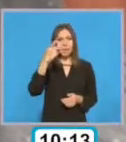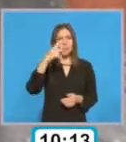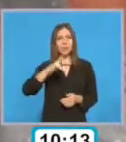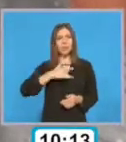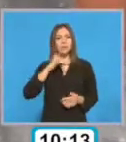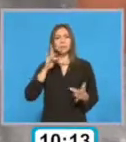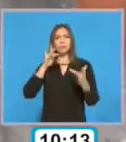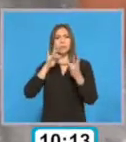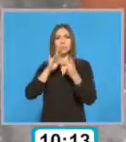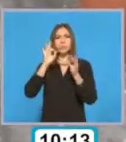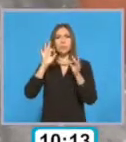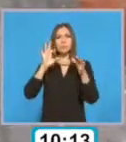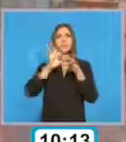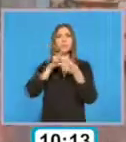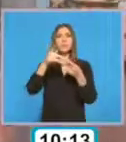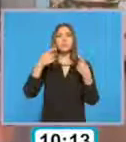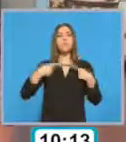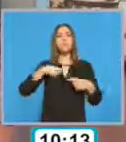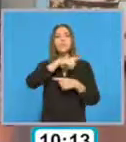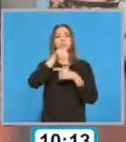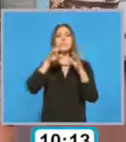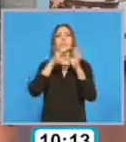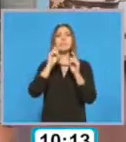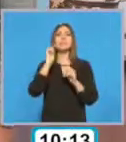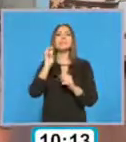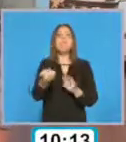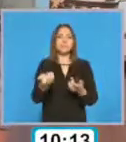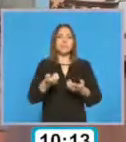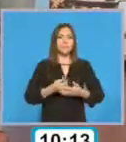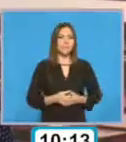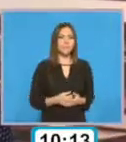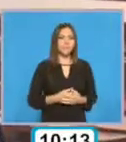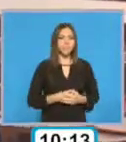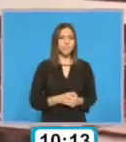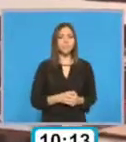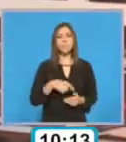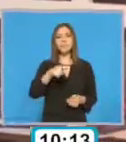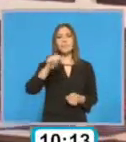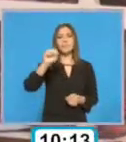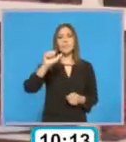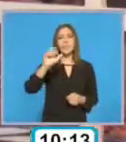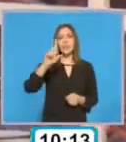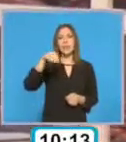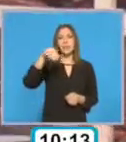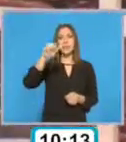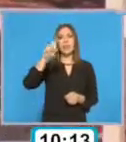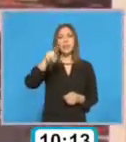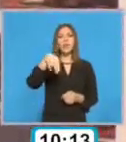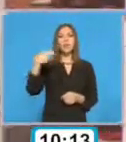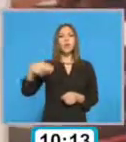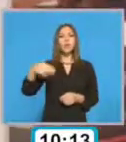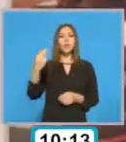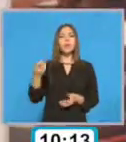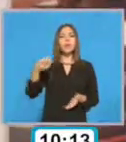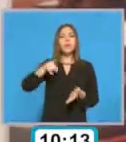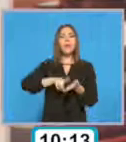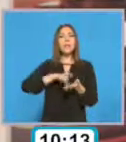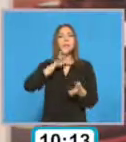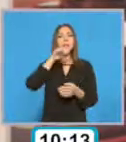lo que me platicaste. Cuéntale Sí. al público de qué se trata. Sarmad es un nombre espiritual, ¿no? Ajá. Y significa